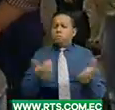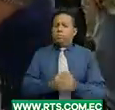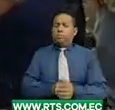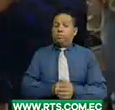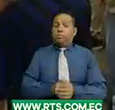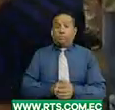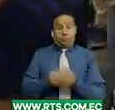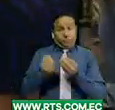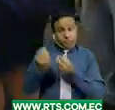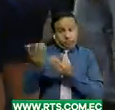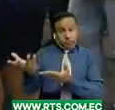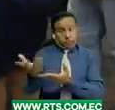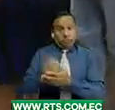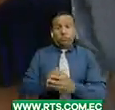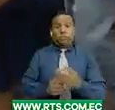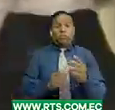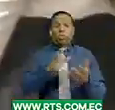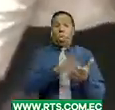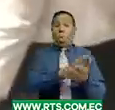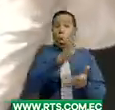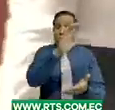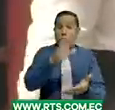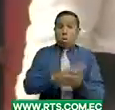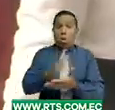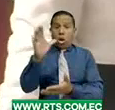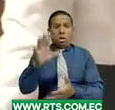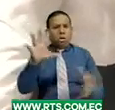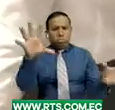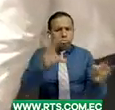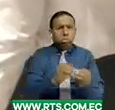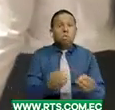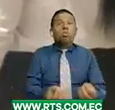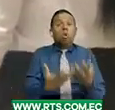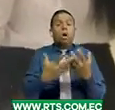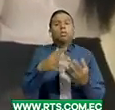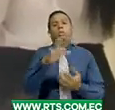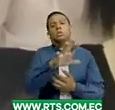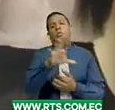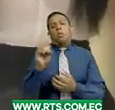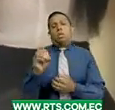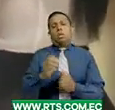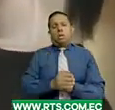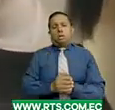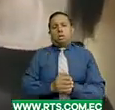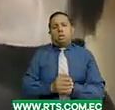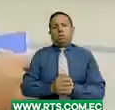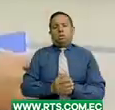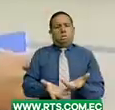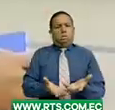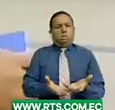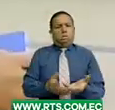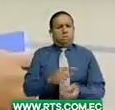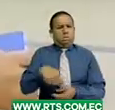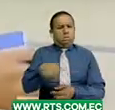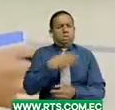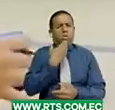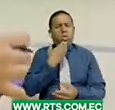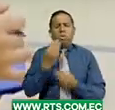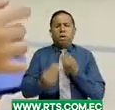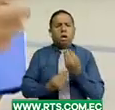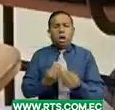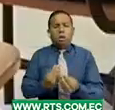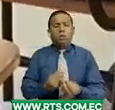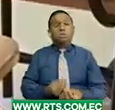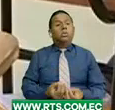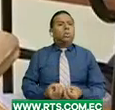en dos entidades educativas hay aproximadamente 50 estudiantes que se han visto perjudicados. Quieren respuestas ante lo ocurrido.